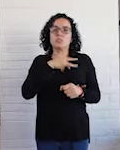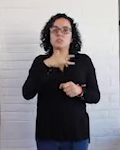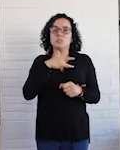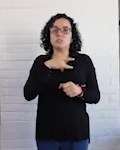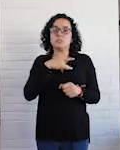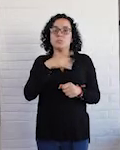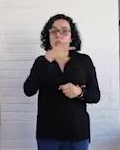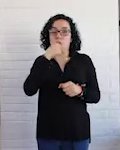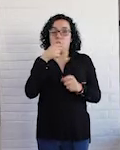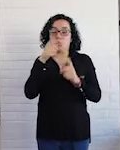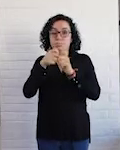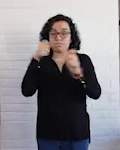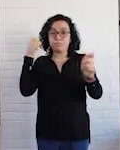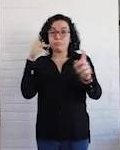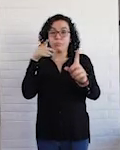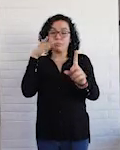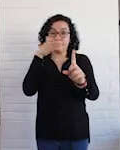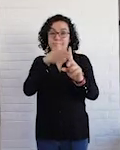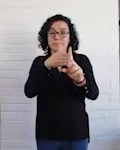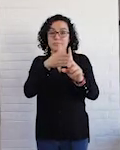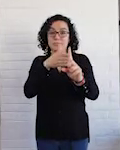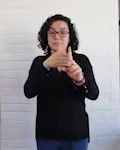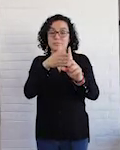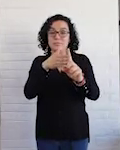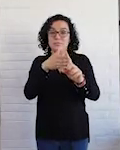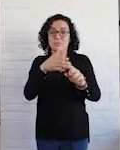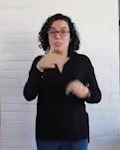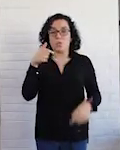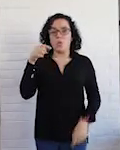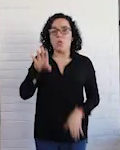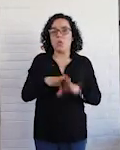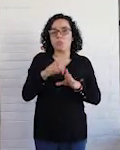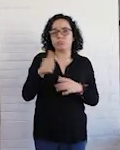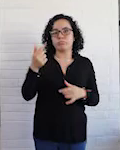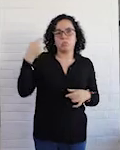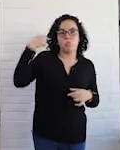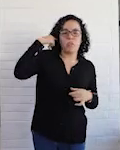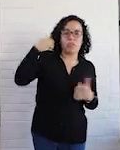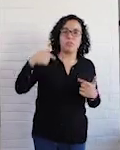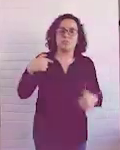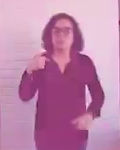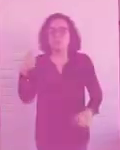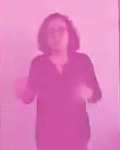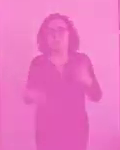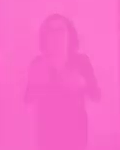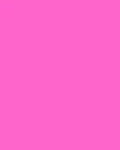jamás le apuntó ni a una rodilla ni a una oreja. Muchas gracias.